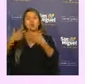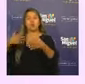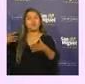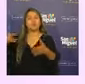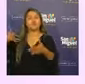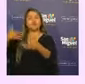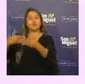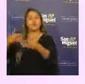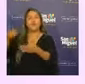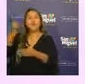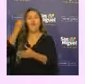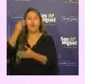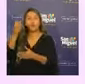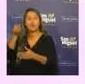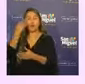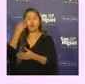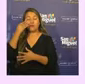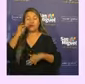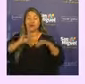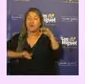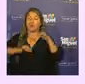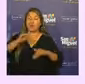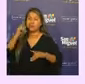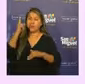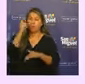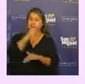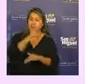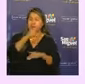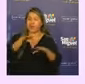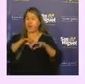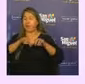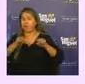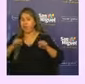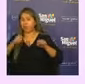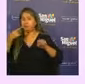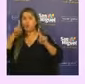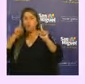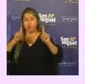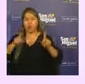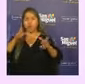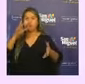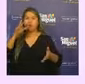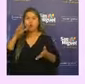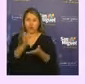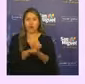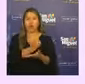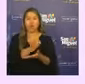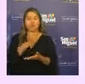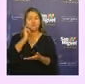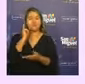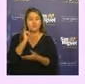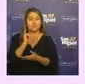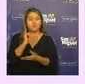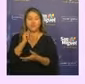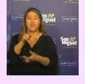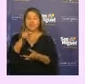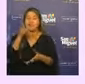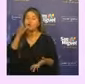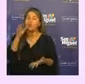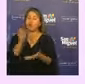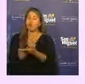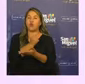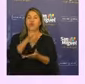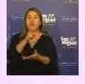repente ha costado en algunos casos ponerse de acuerdo, pero creo que lo hemos logrado y que hemos logrado algo que debe ser